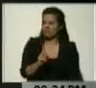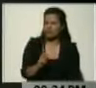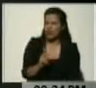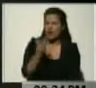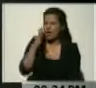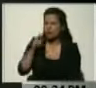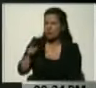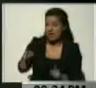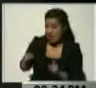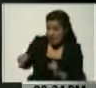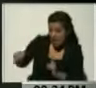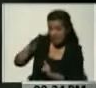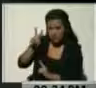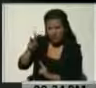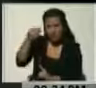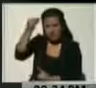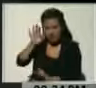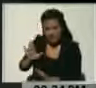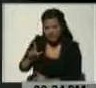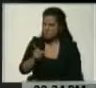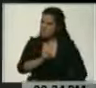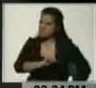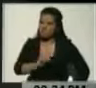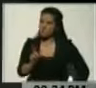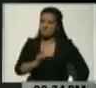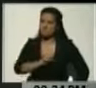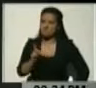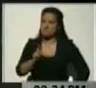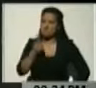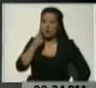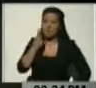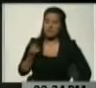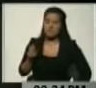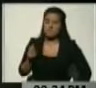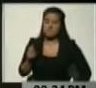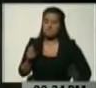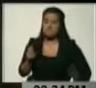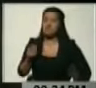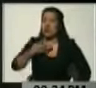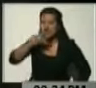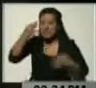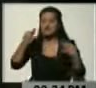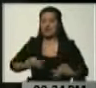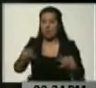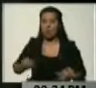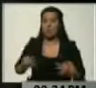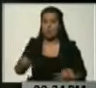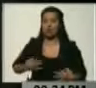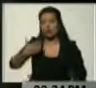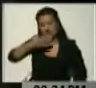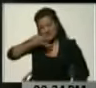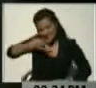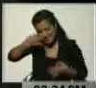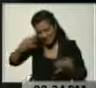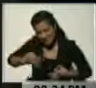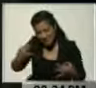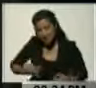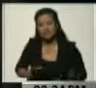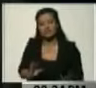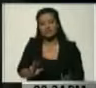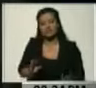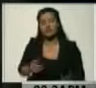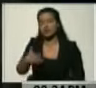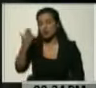lo que está sintiendo el pueblo venezolano. Yo estoy seguro que todos los venezolanos